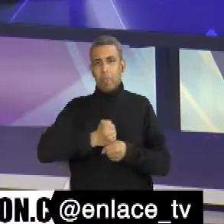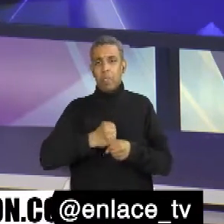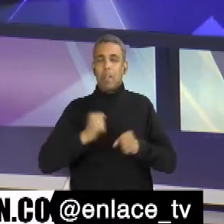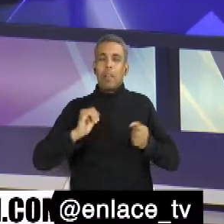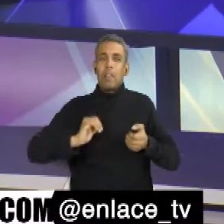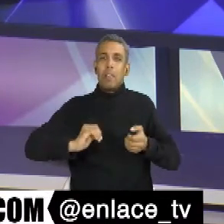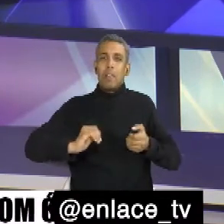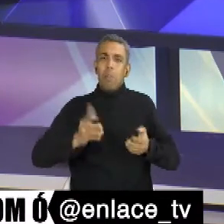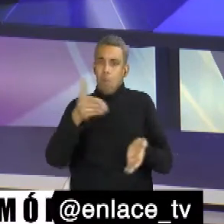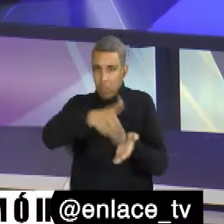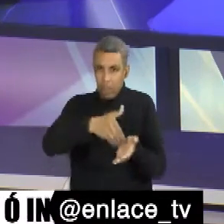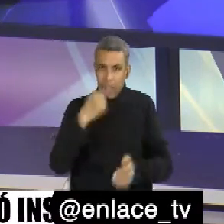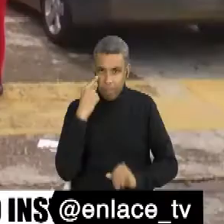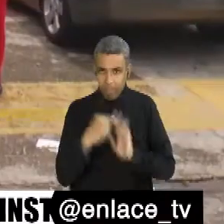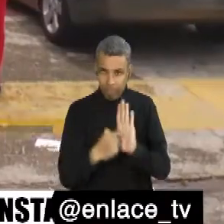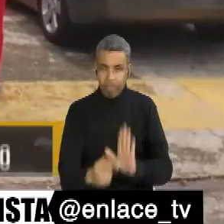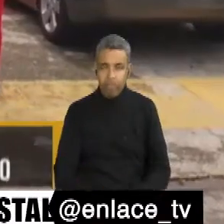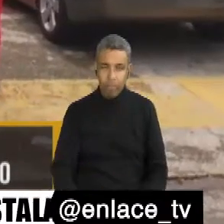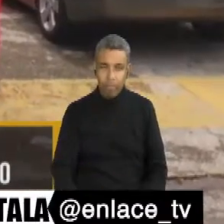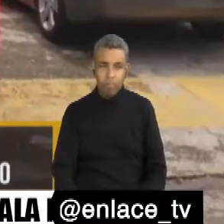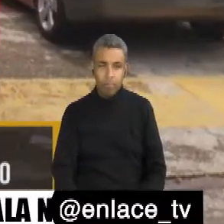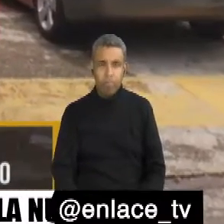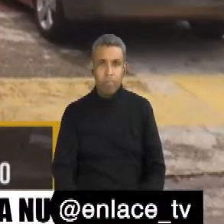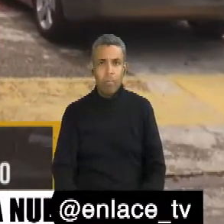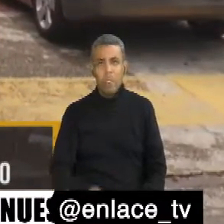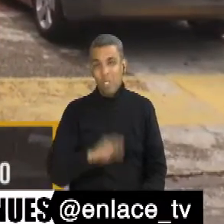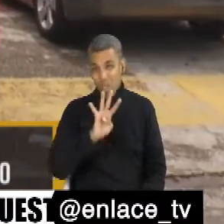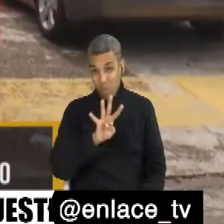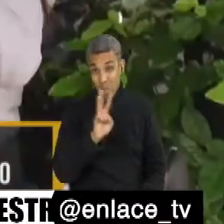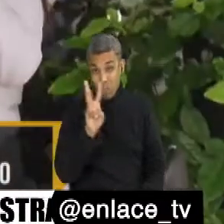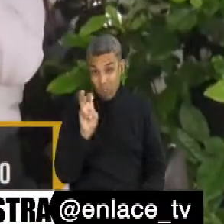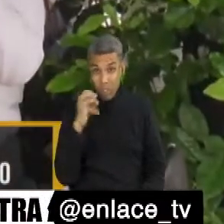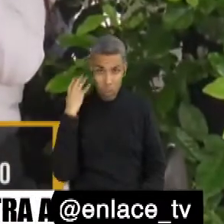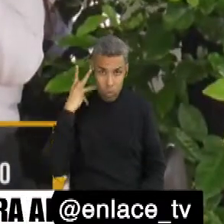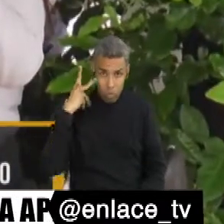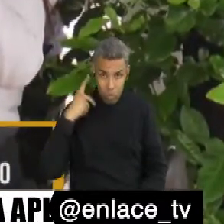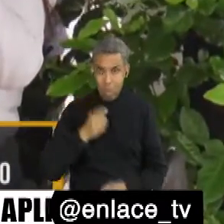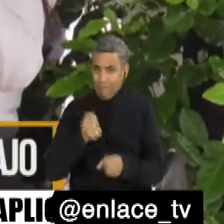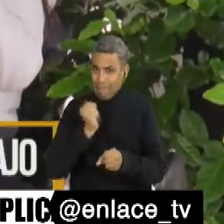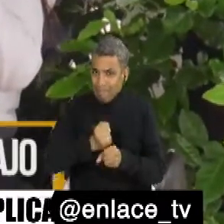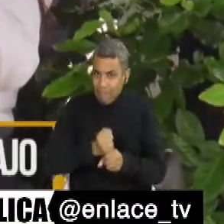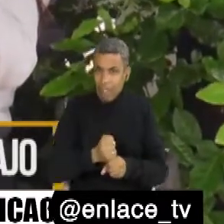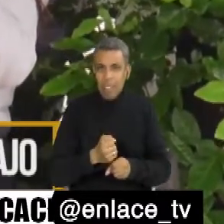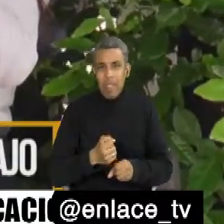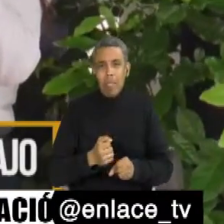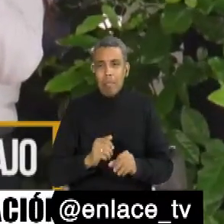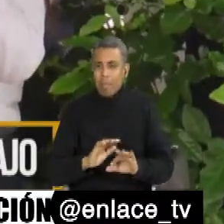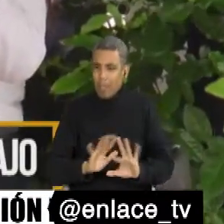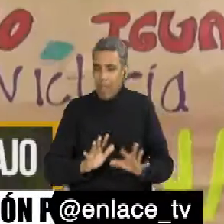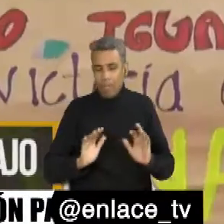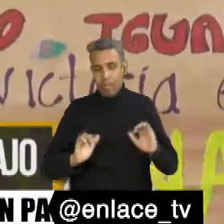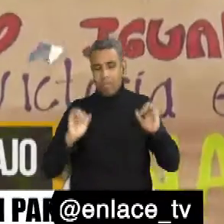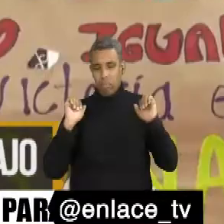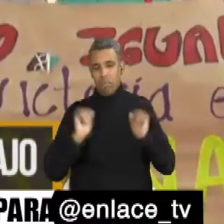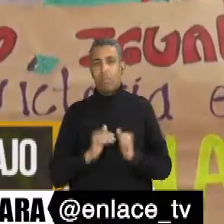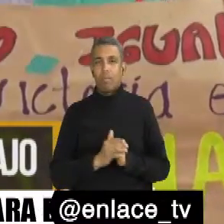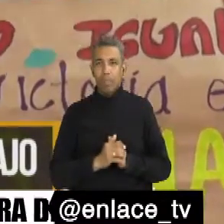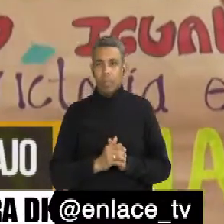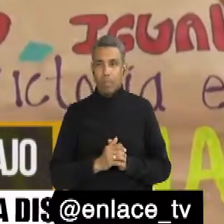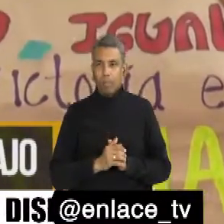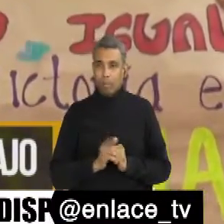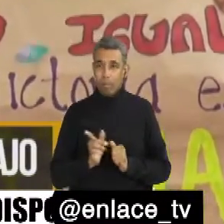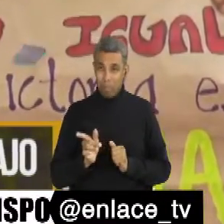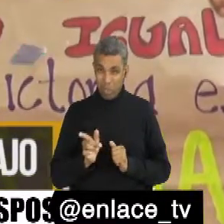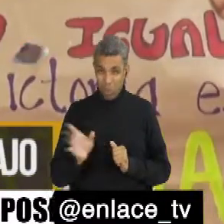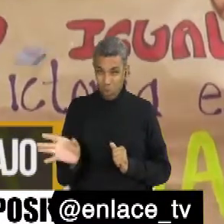esta entidad. Luego de un prolongado cese de actividades, funcionarios del Ministerio del Trabajo levantaron el mismo, aunque buena parte de ellos no se muestran